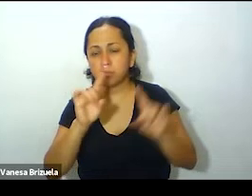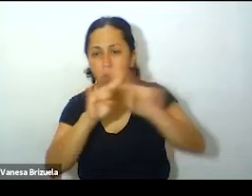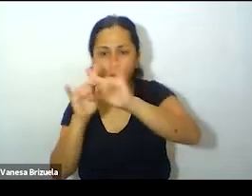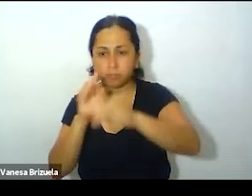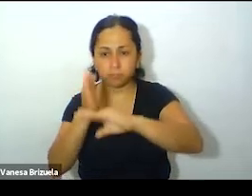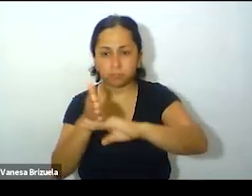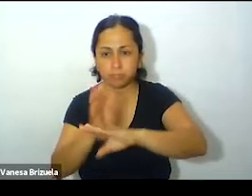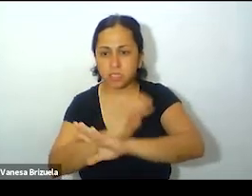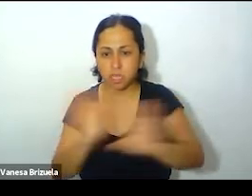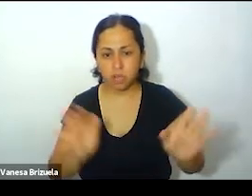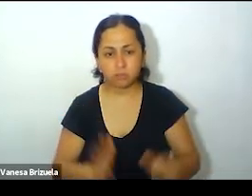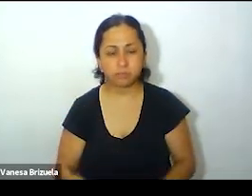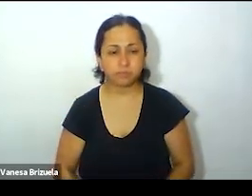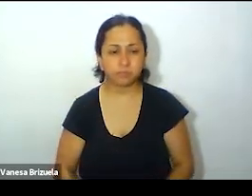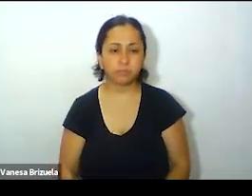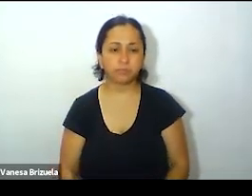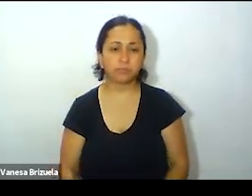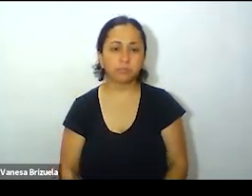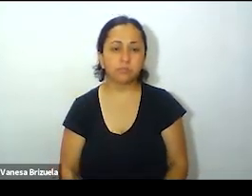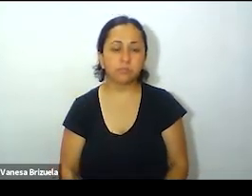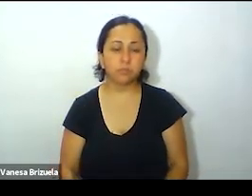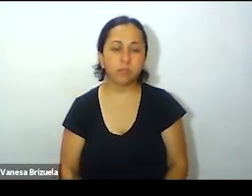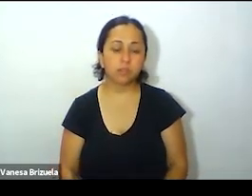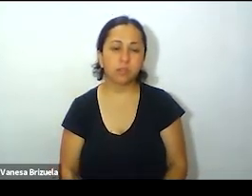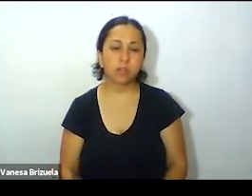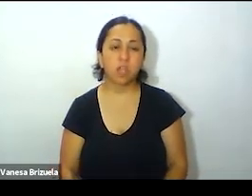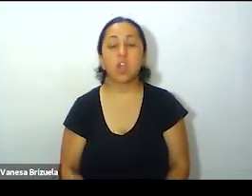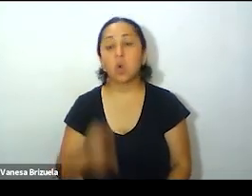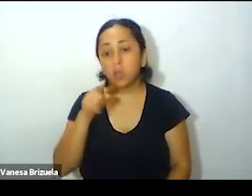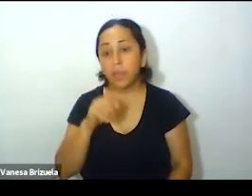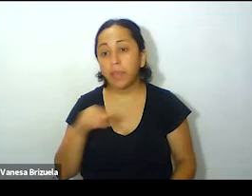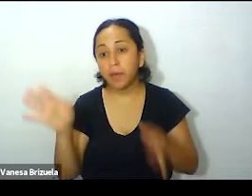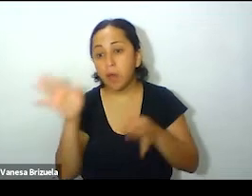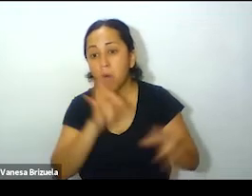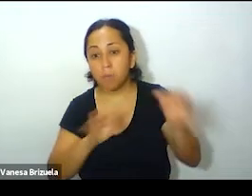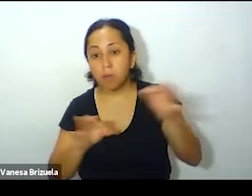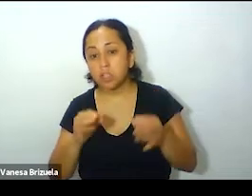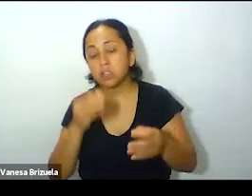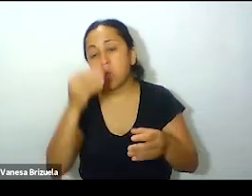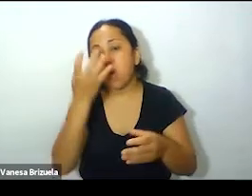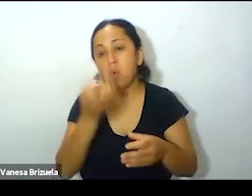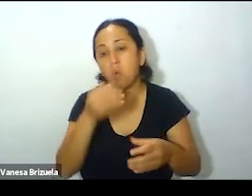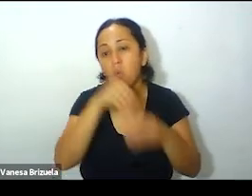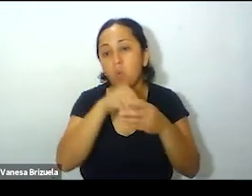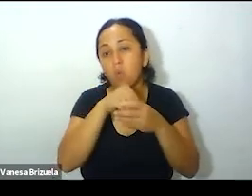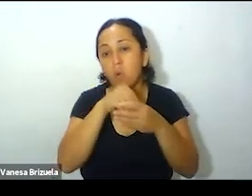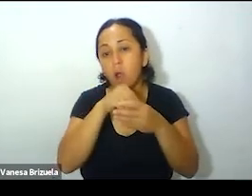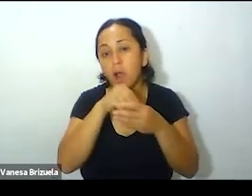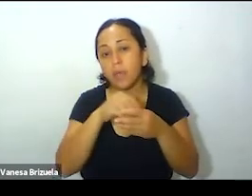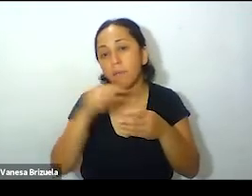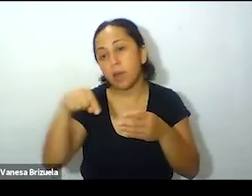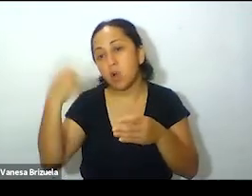ya estaría. Y esto también va a guardar, si hacen algún proyecto, lo van a tener guardado para